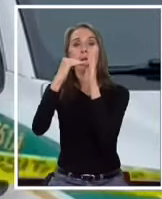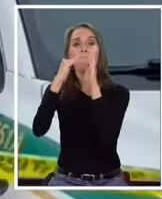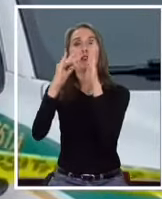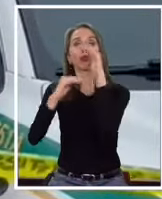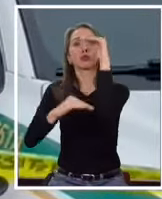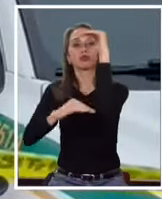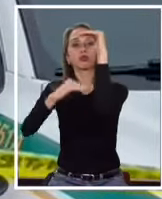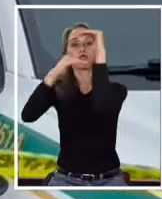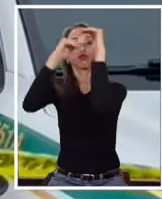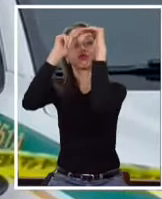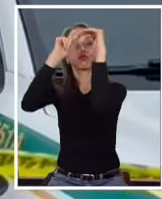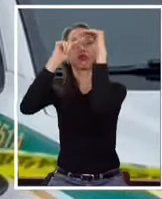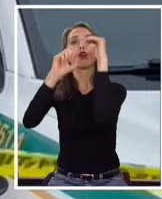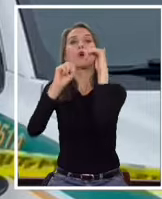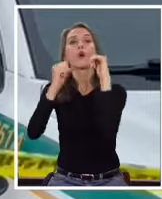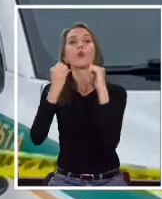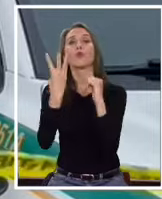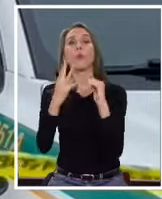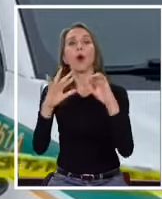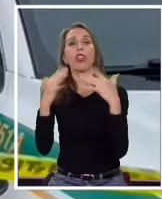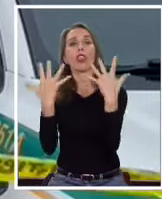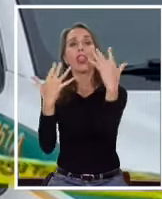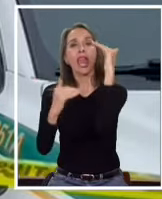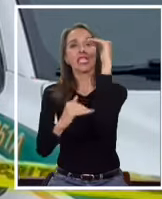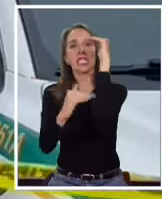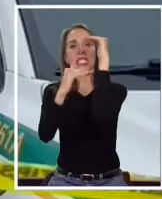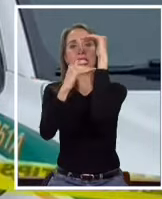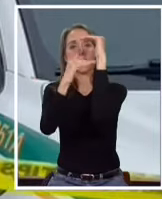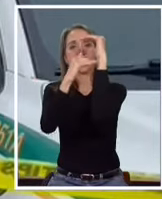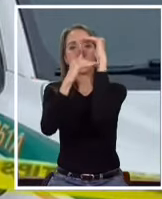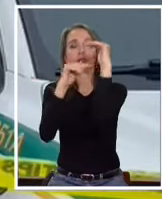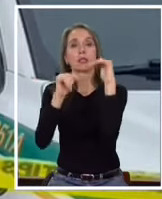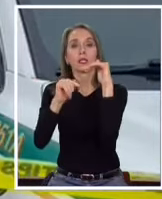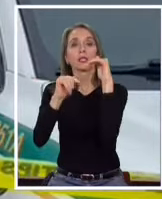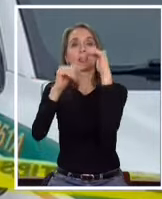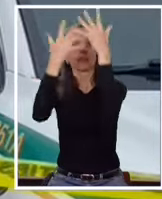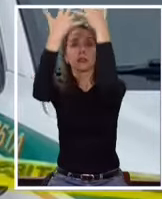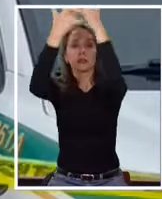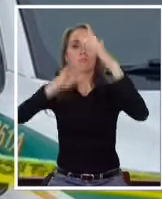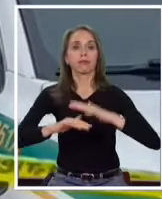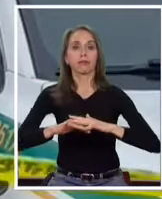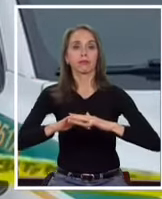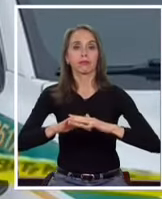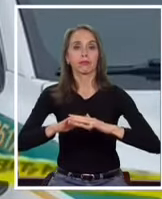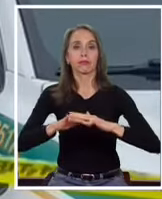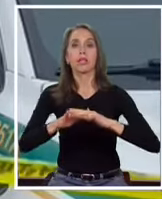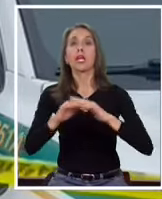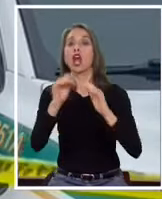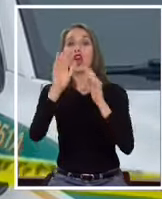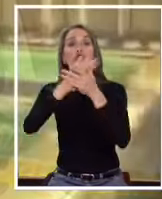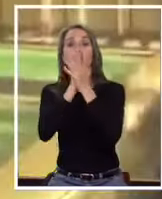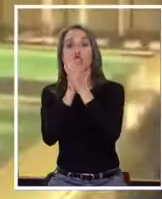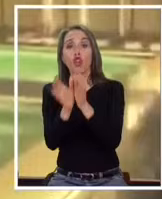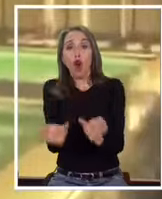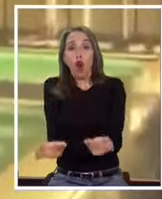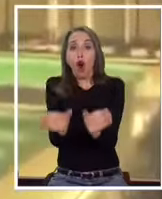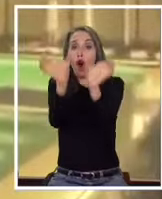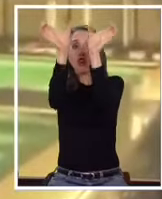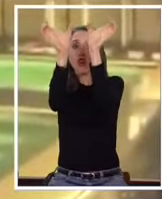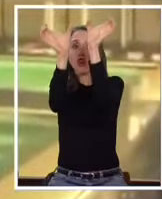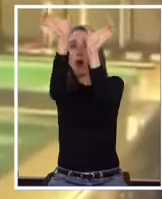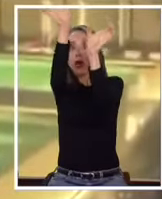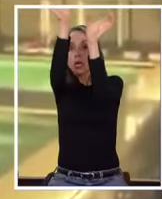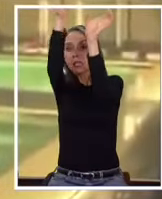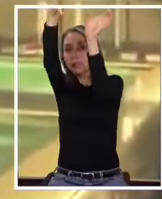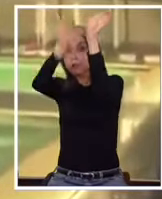departamentos ubicados en el 10º piso de este edificio que colapsó parcialmente. Una